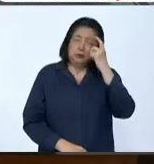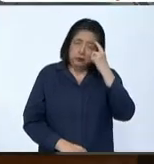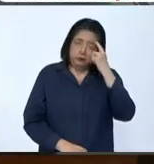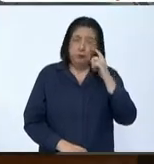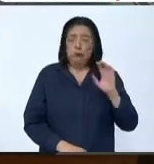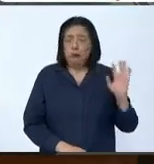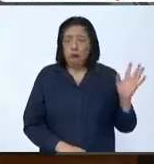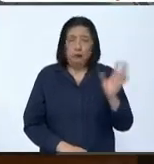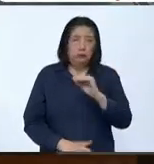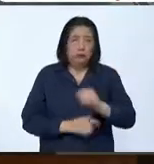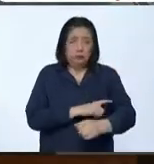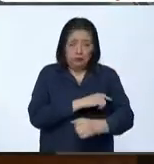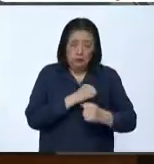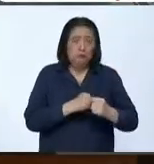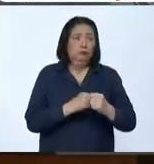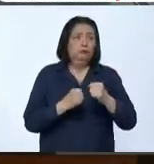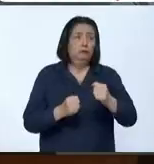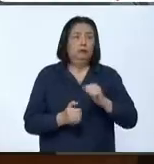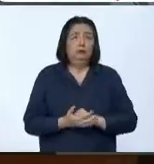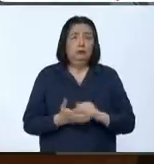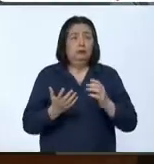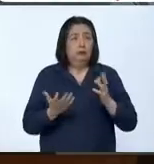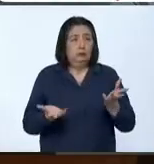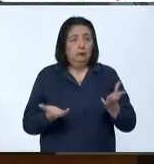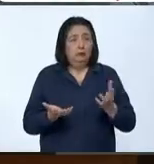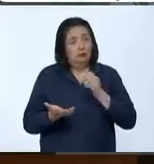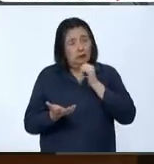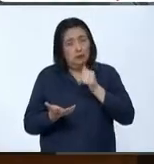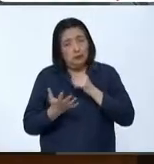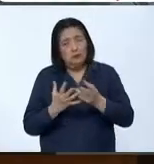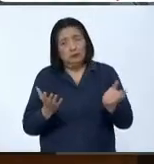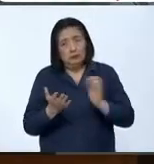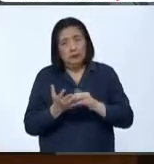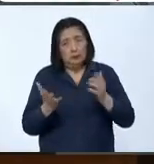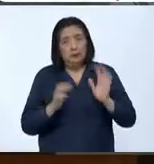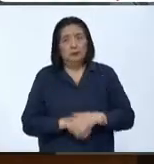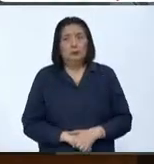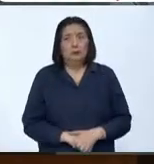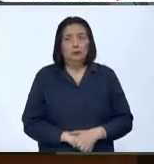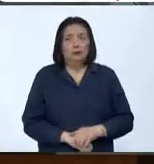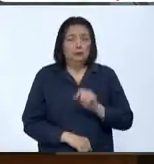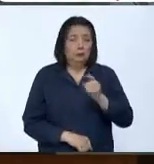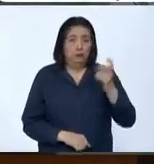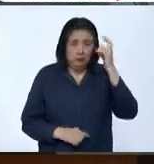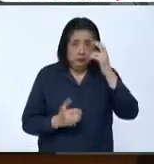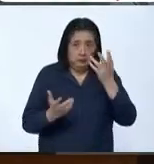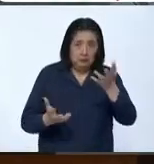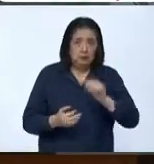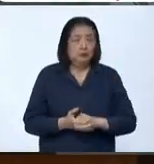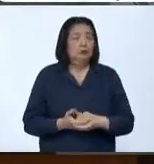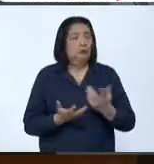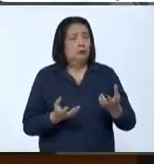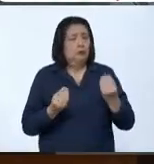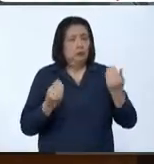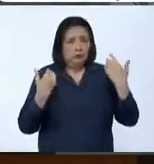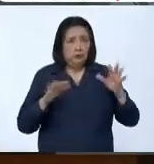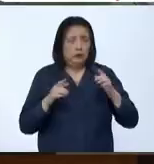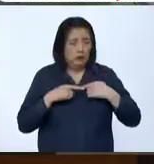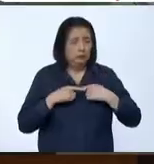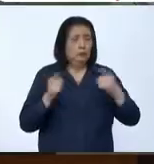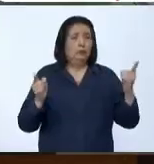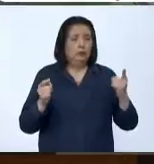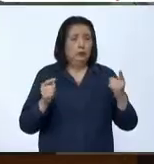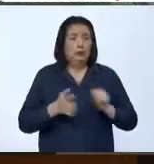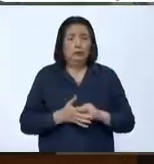todos estos esfuerzos esfuerzos aún son insuficientes en ese sentido como lo anunciaba